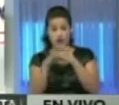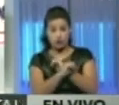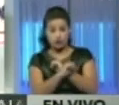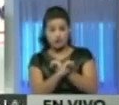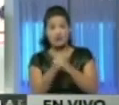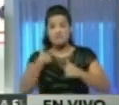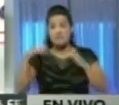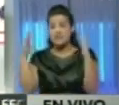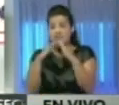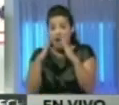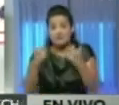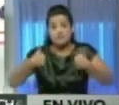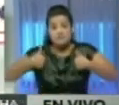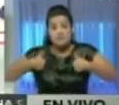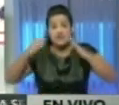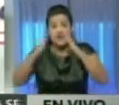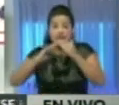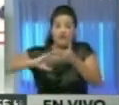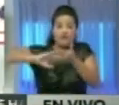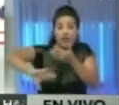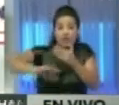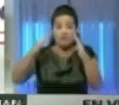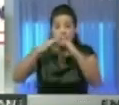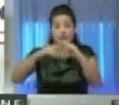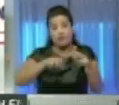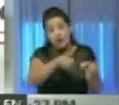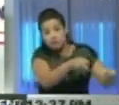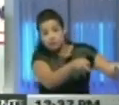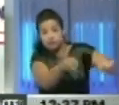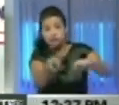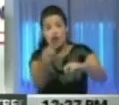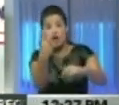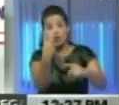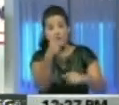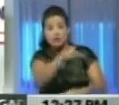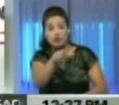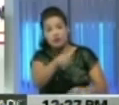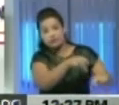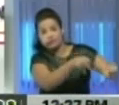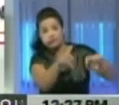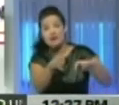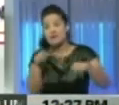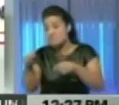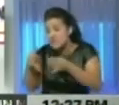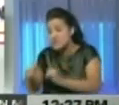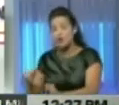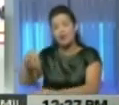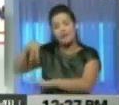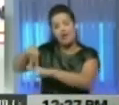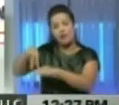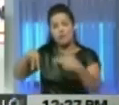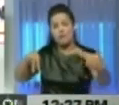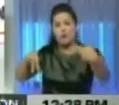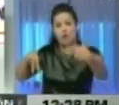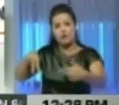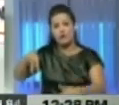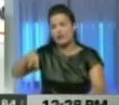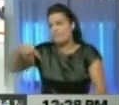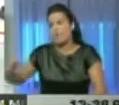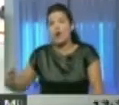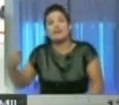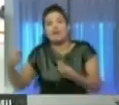a mi casa de residencia, valga la redundancia, haya sido objeto mi hijo de un intento de